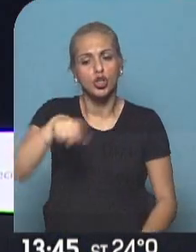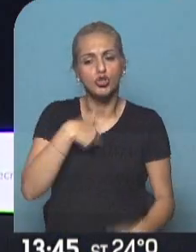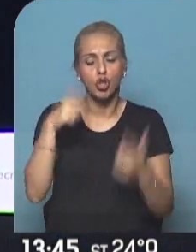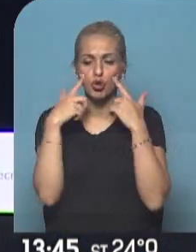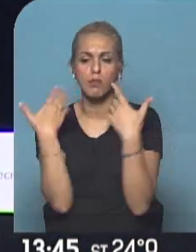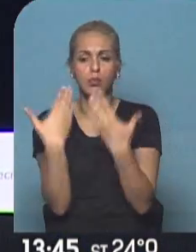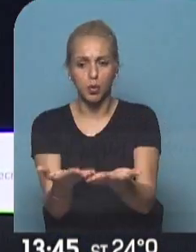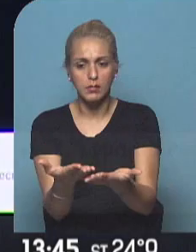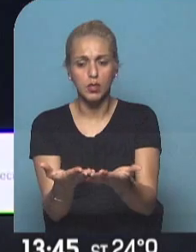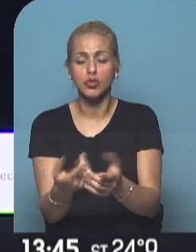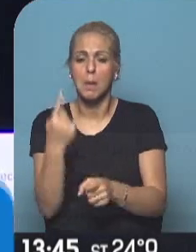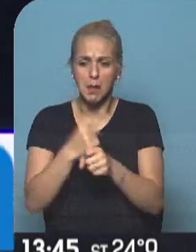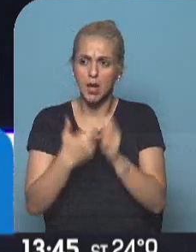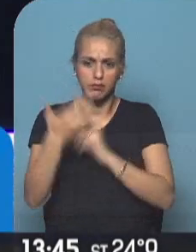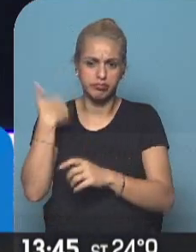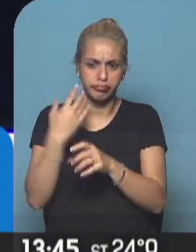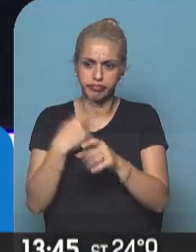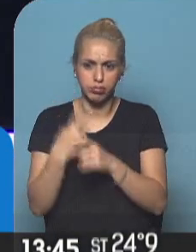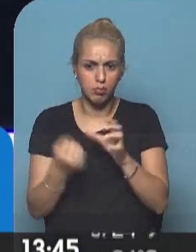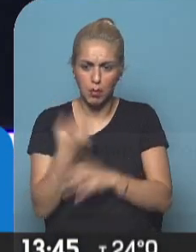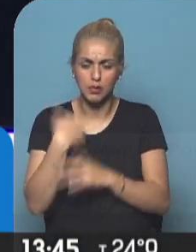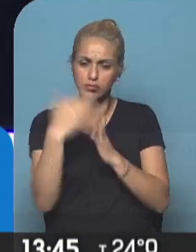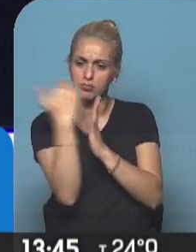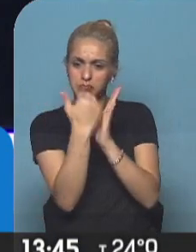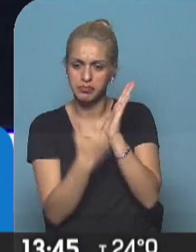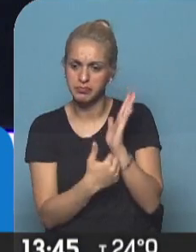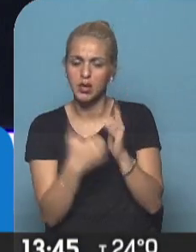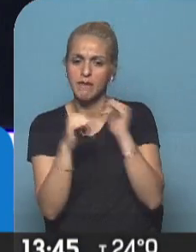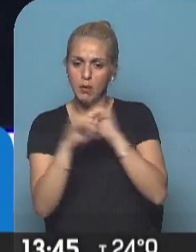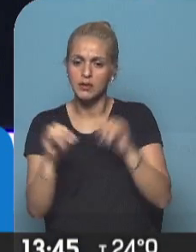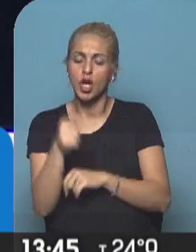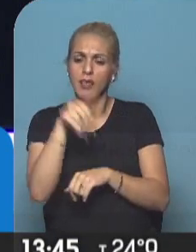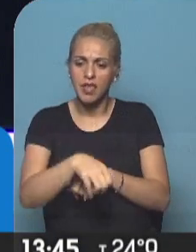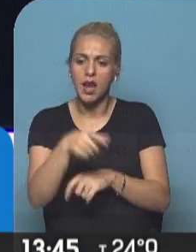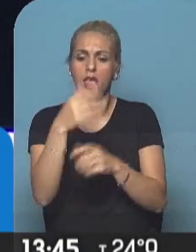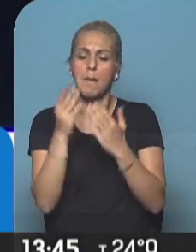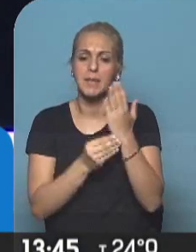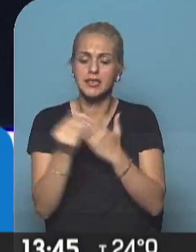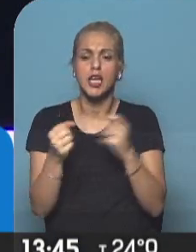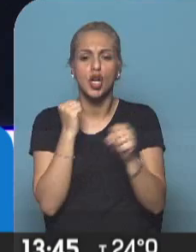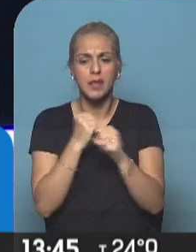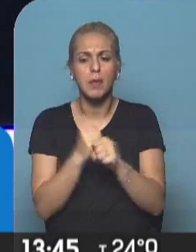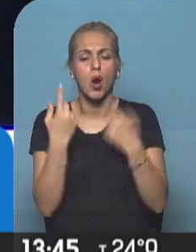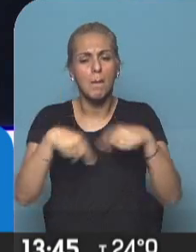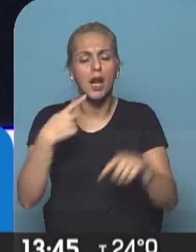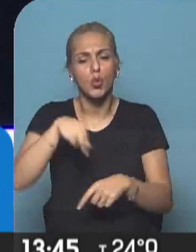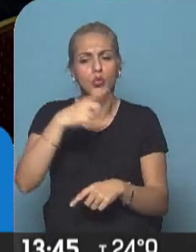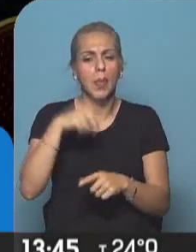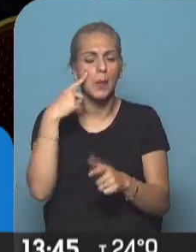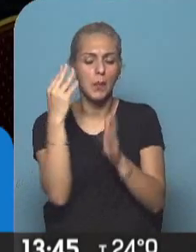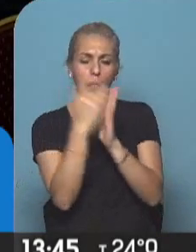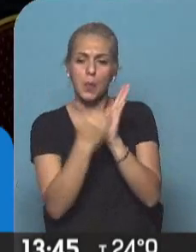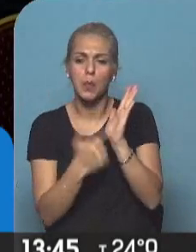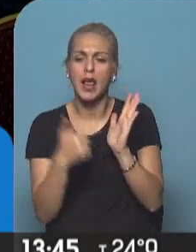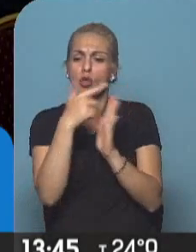a disposición desde el primer momento todos los datos estadísticos que tiene el Ministerio de Trabajo para tener certeza sobre dónde están